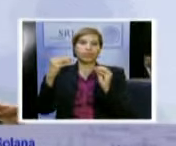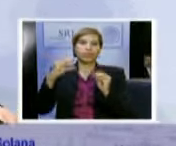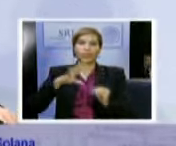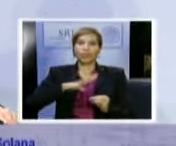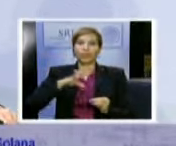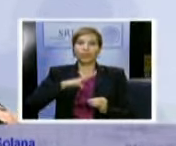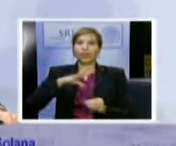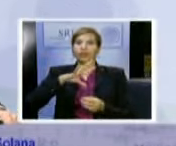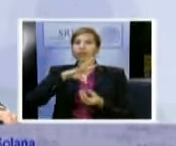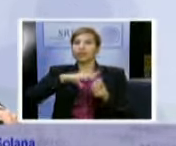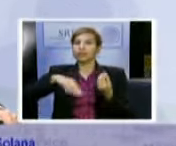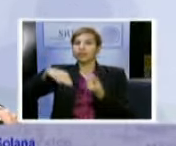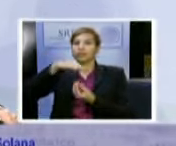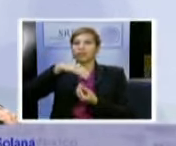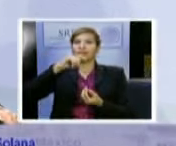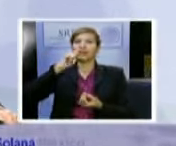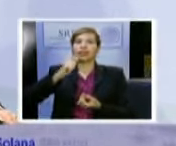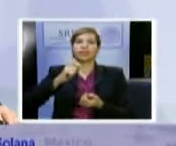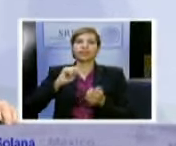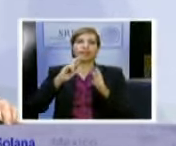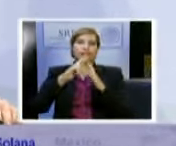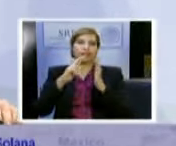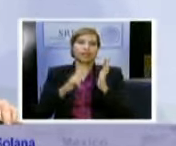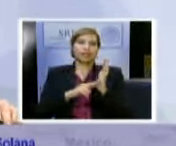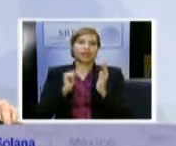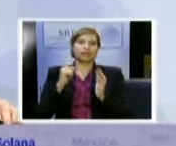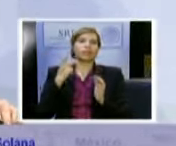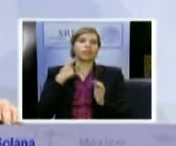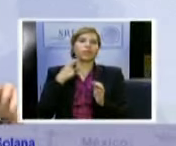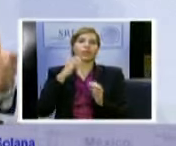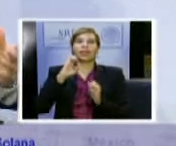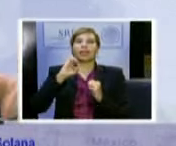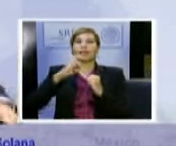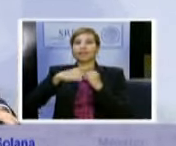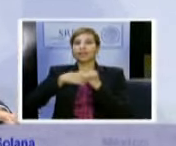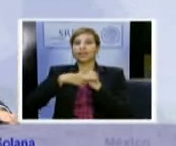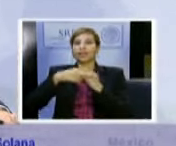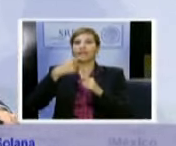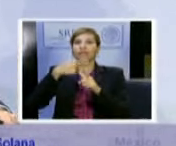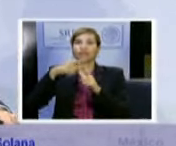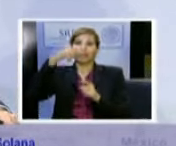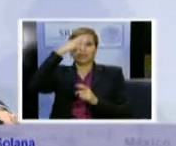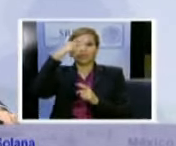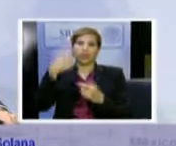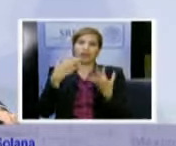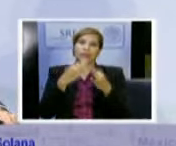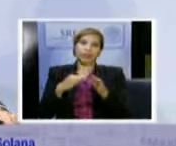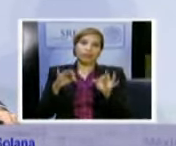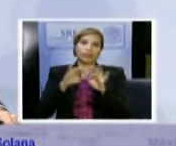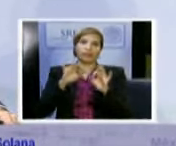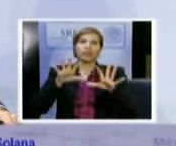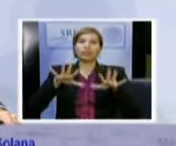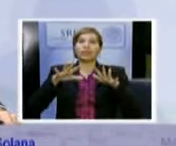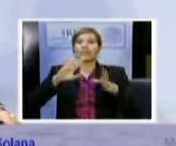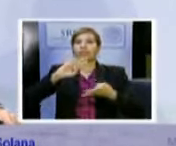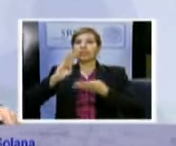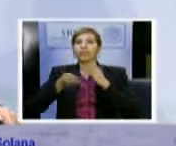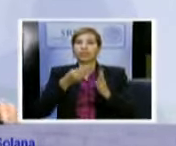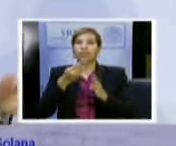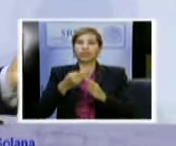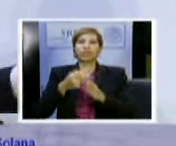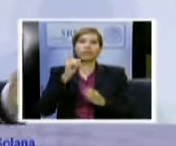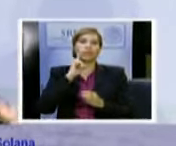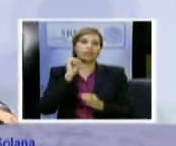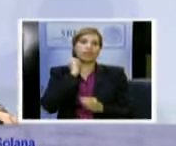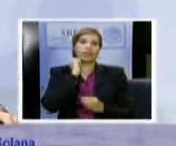tiene en torno a la política exterior de México y la relevancia de esta en el mundo.